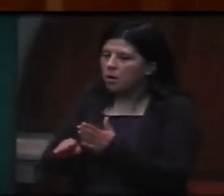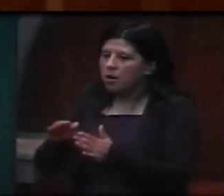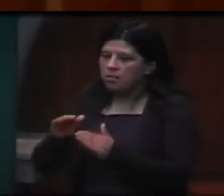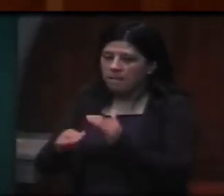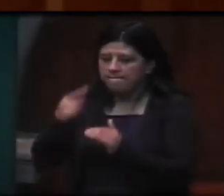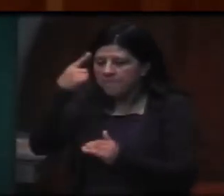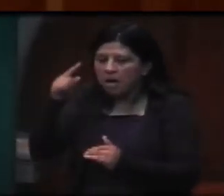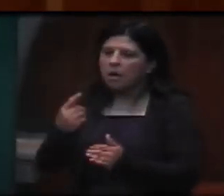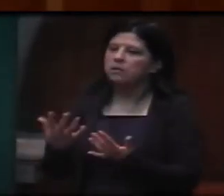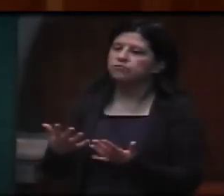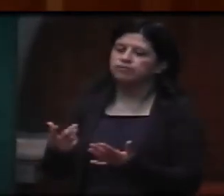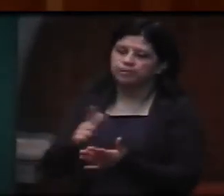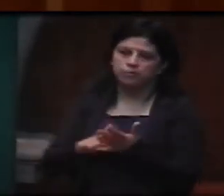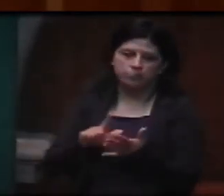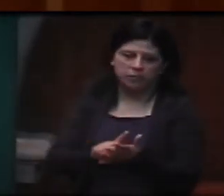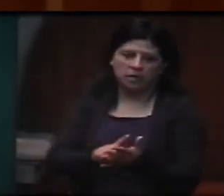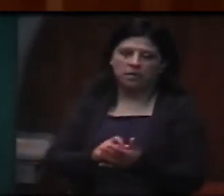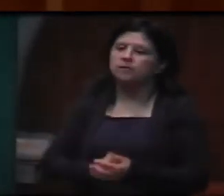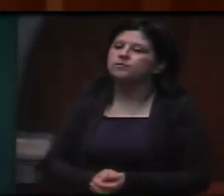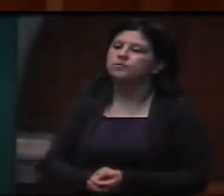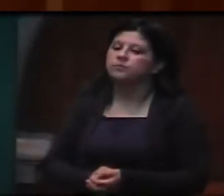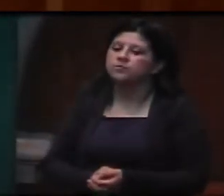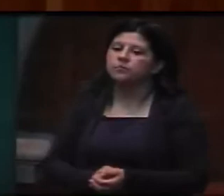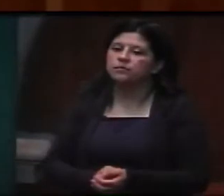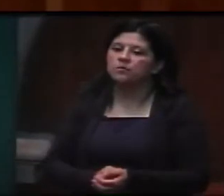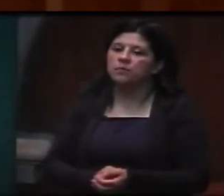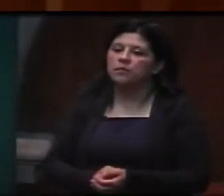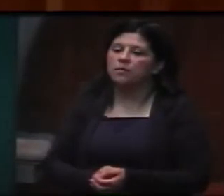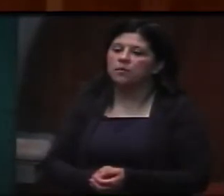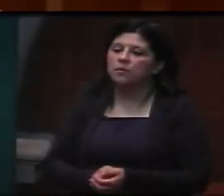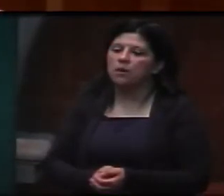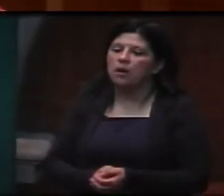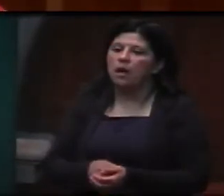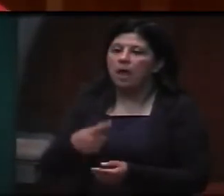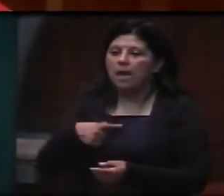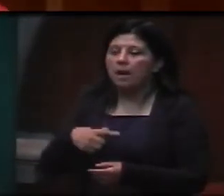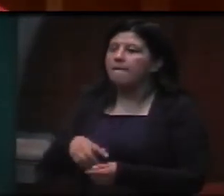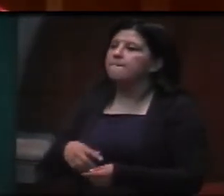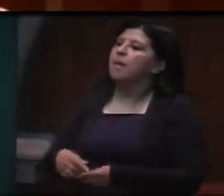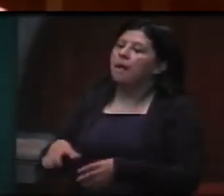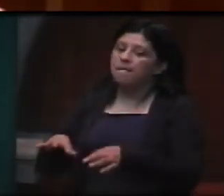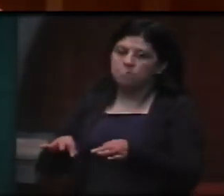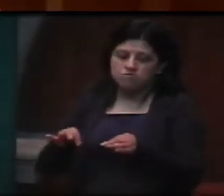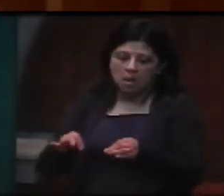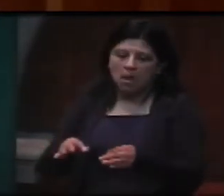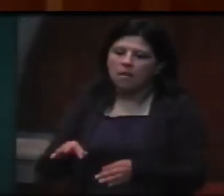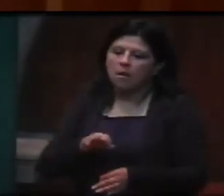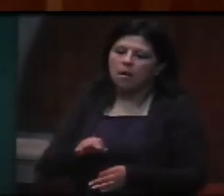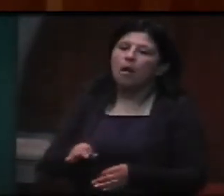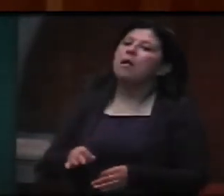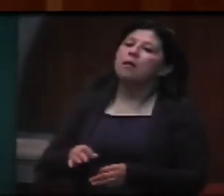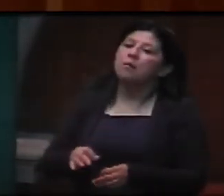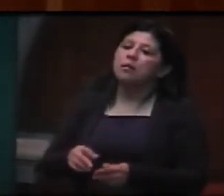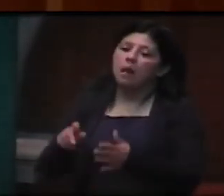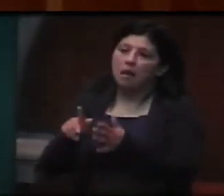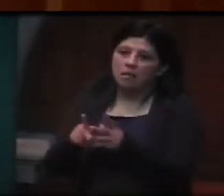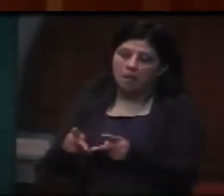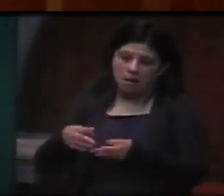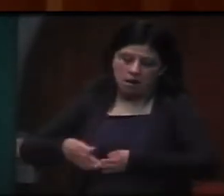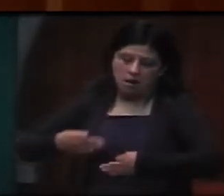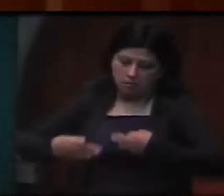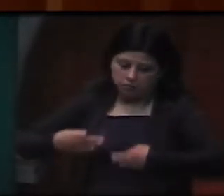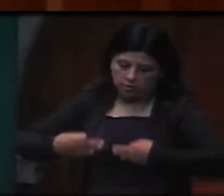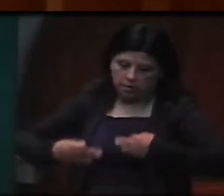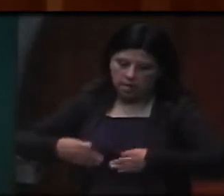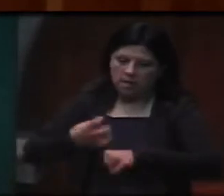decreto. Dado en el Salón de Sesiones del Palacio del Poder Legislativo, en la ciudad de Toluca de Lerdo, capital del Estado